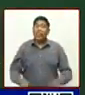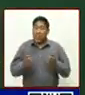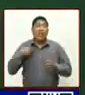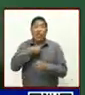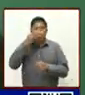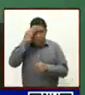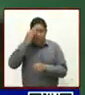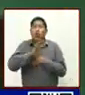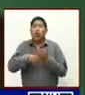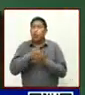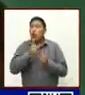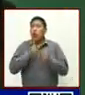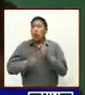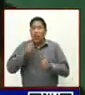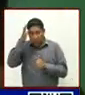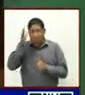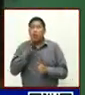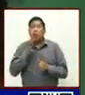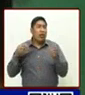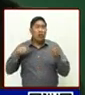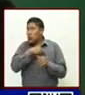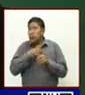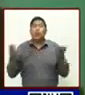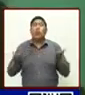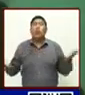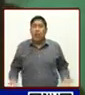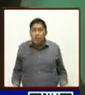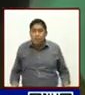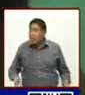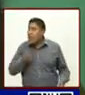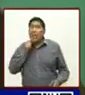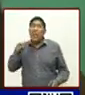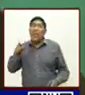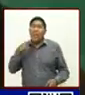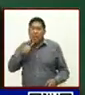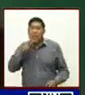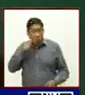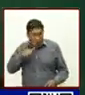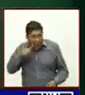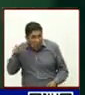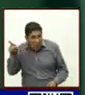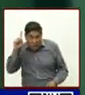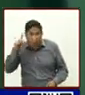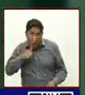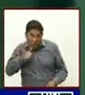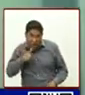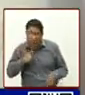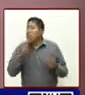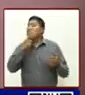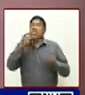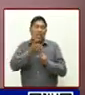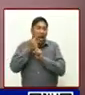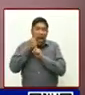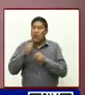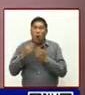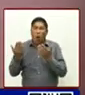Queremos saber todas las madres de familia, padres de familia, queremos saber si cuál es lo que ha hecho ella, Antón. ¿Qué clase de persona ha entregado la guagua?